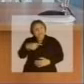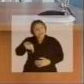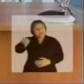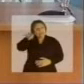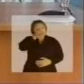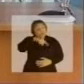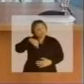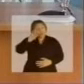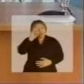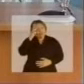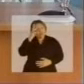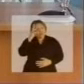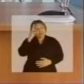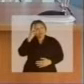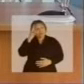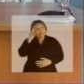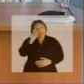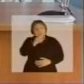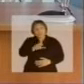que los orientales